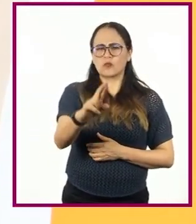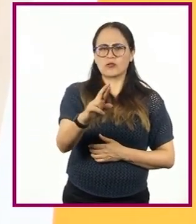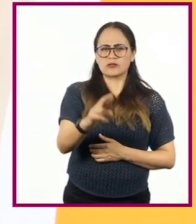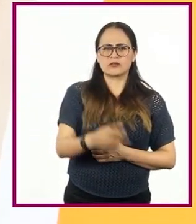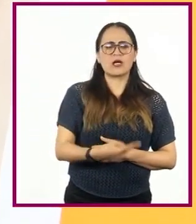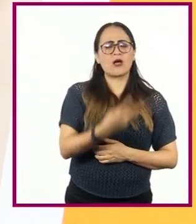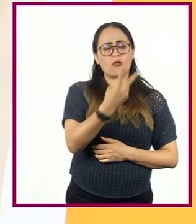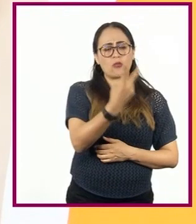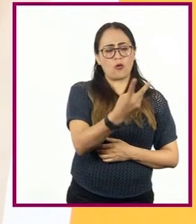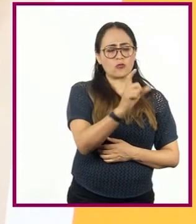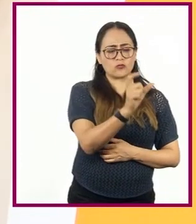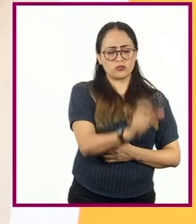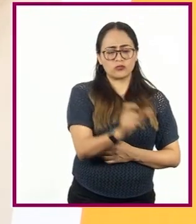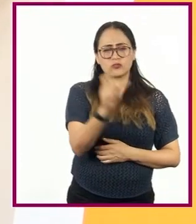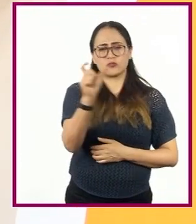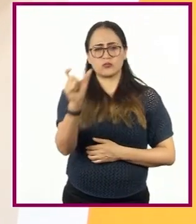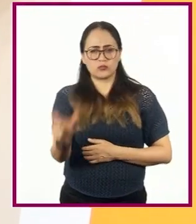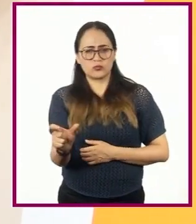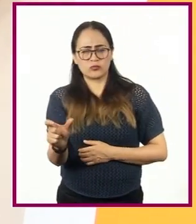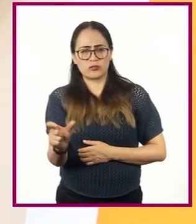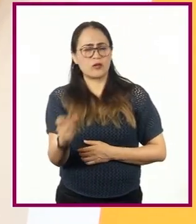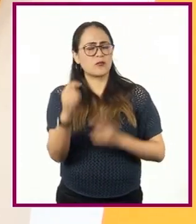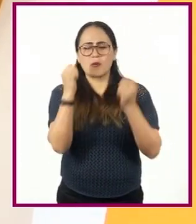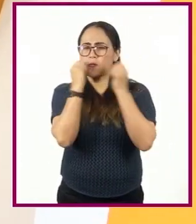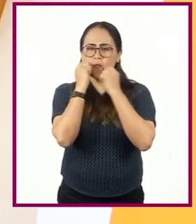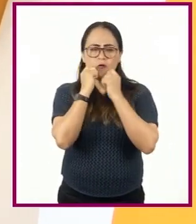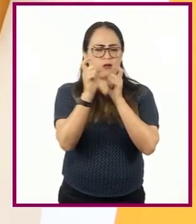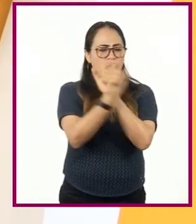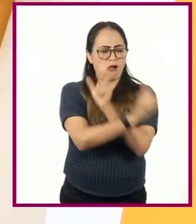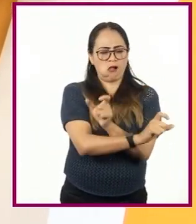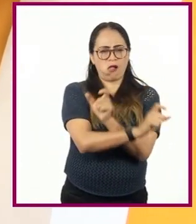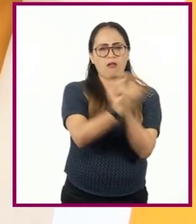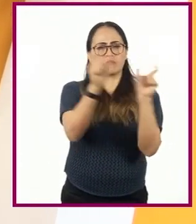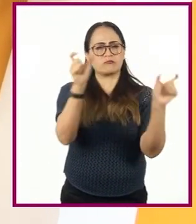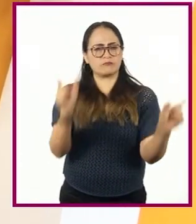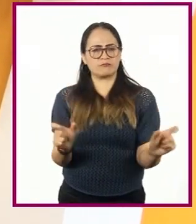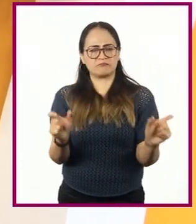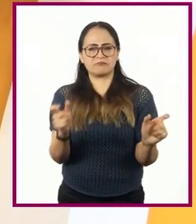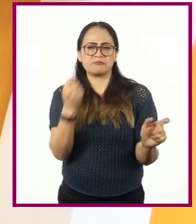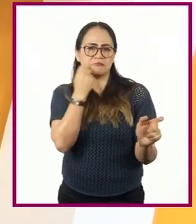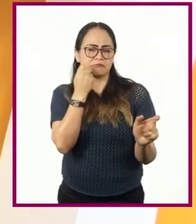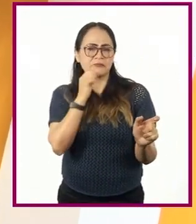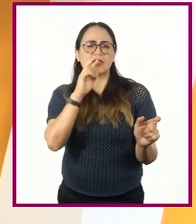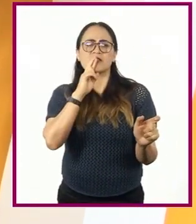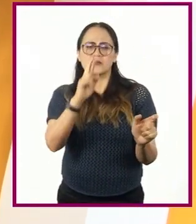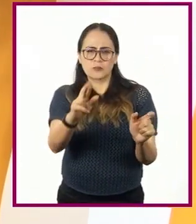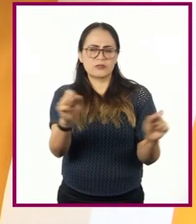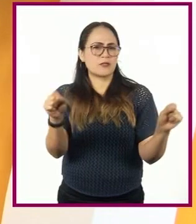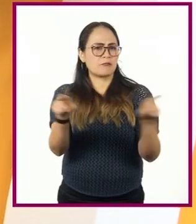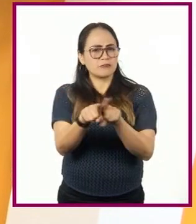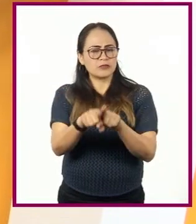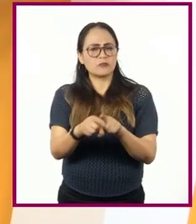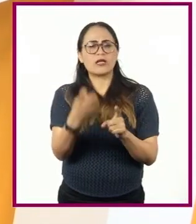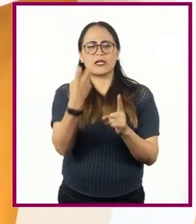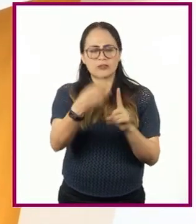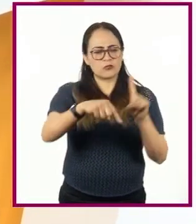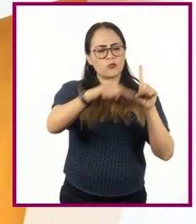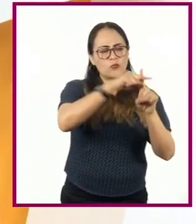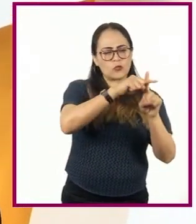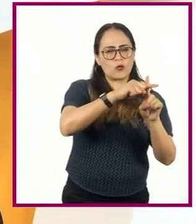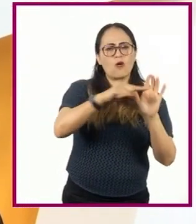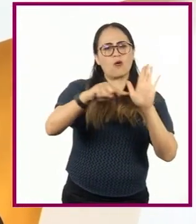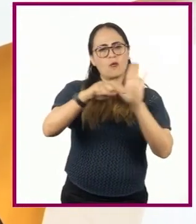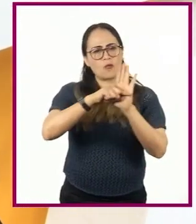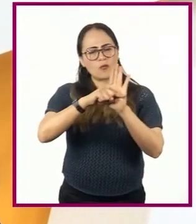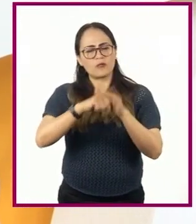dos elementos no depende del orden en el que se presentan. Esto se cumple en la adición y la multiplicación.